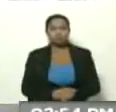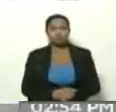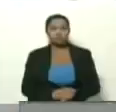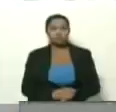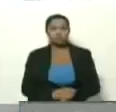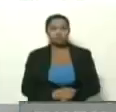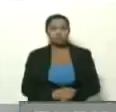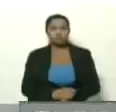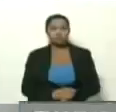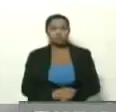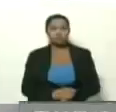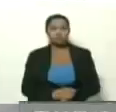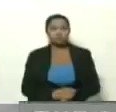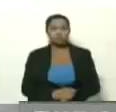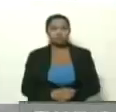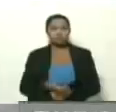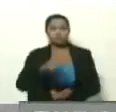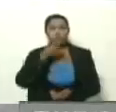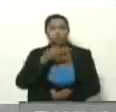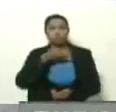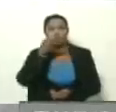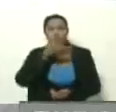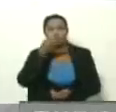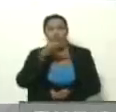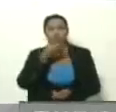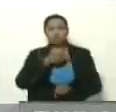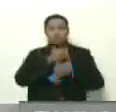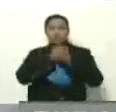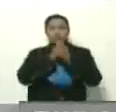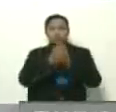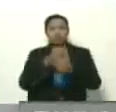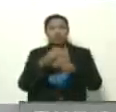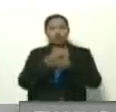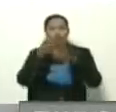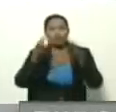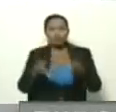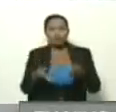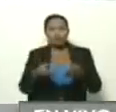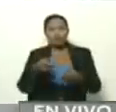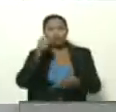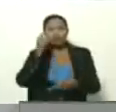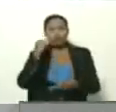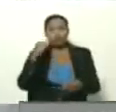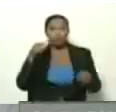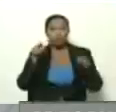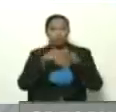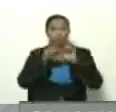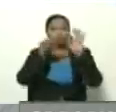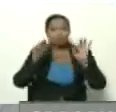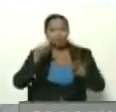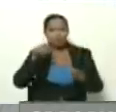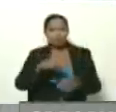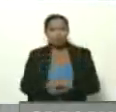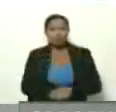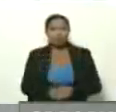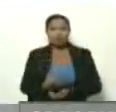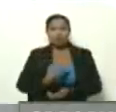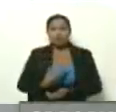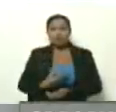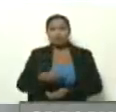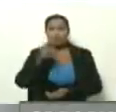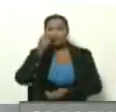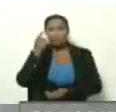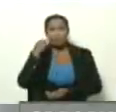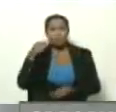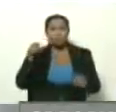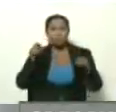Bueno, muy buenas tardes, queridos gobernadores, gobernadoras, alcaldes y